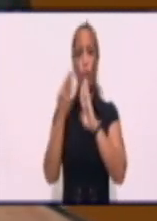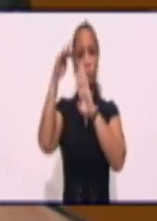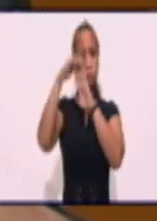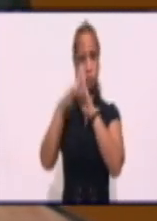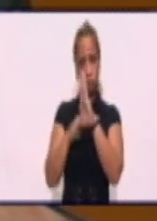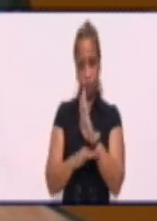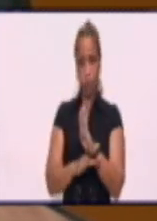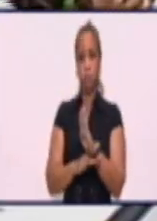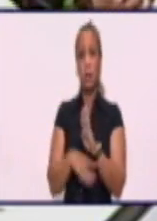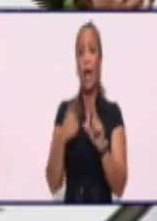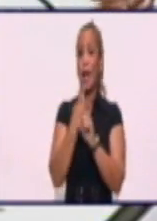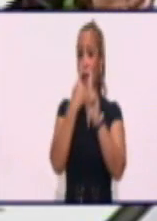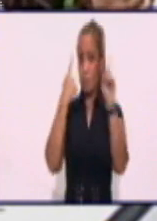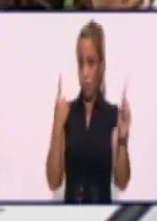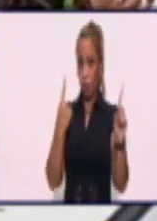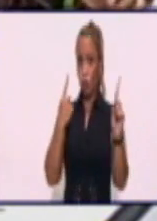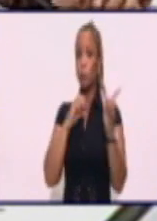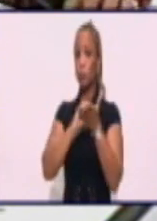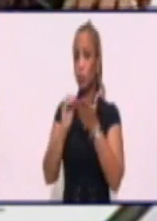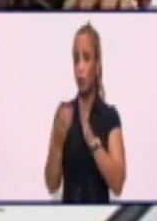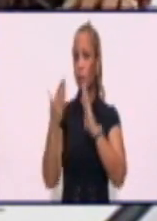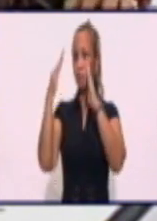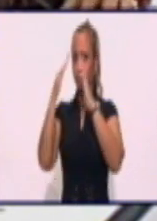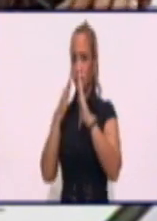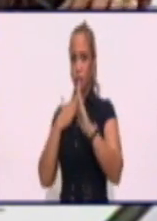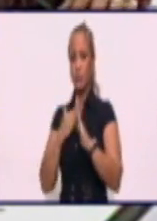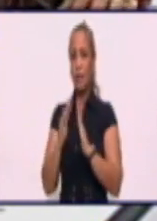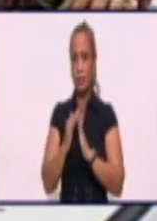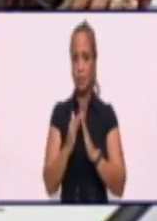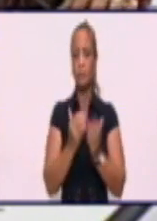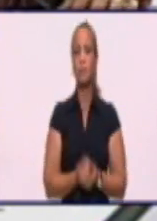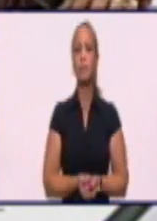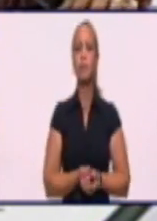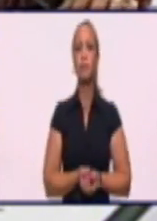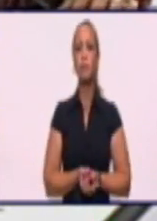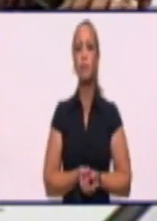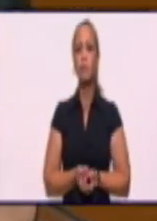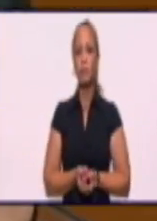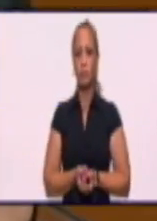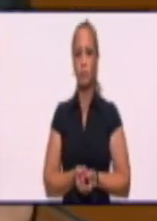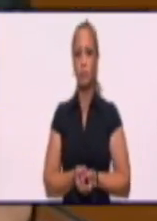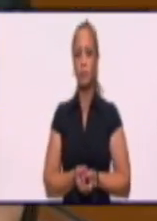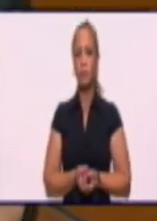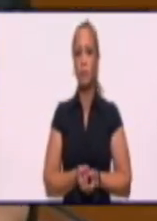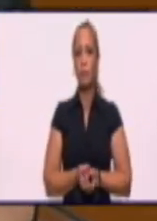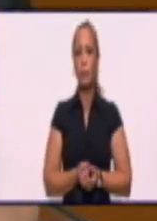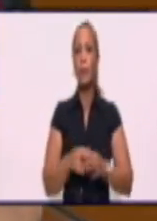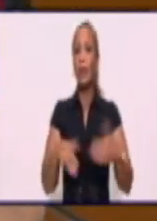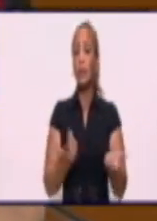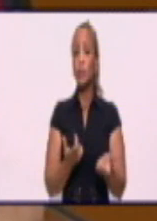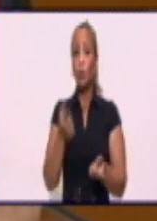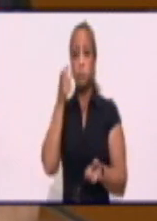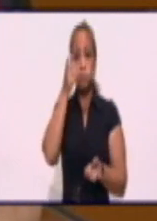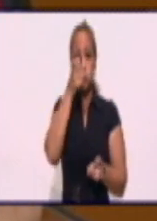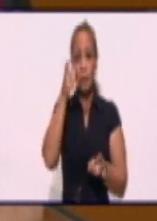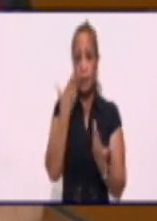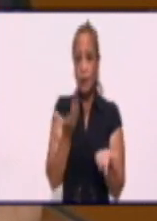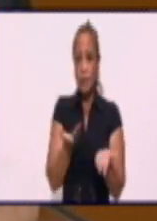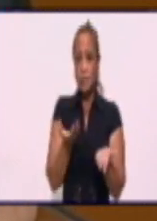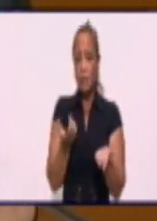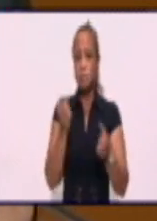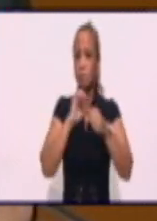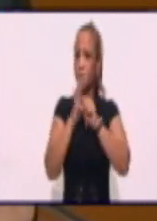Con un aislamiento en su vivienda. En su vivienda. No es aislamiento, es ingreso domiciliario. Exacto, es una vigilancia epidemiológica, sí,